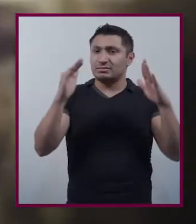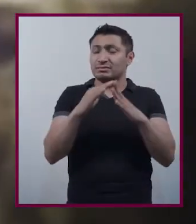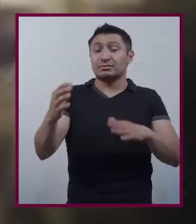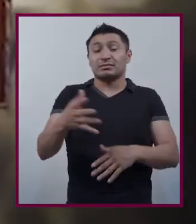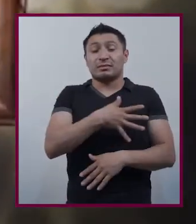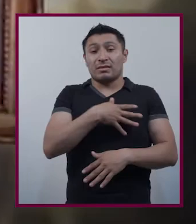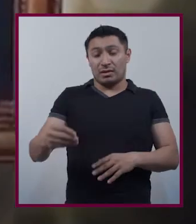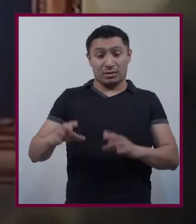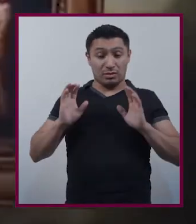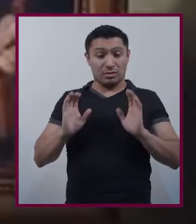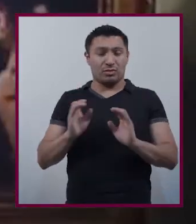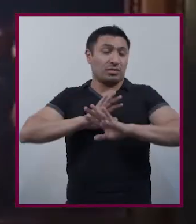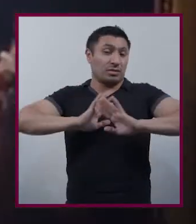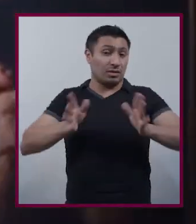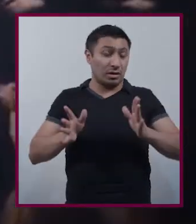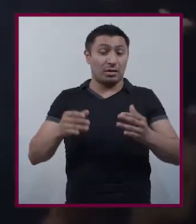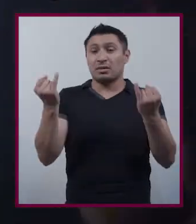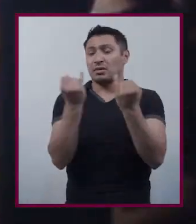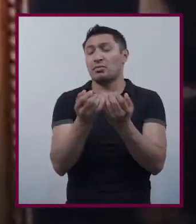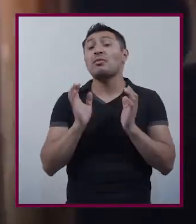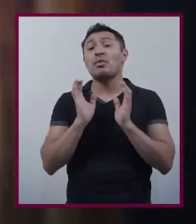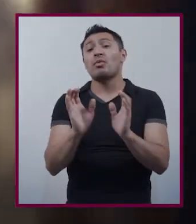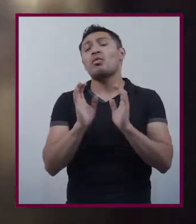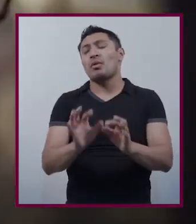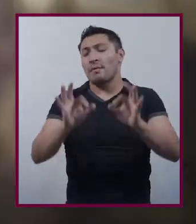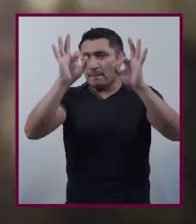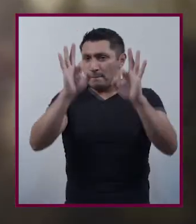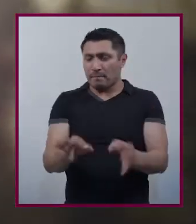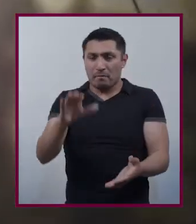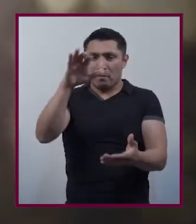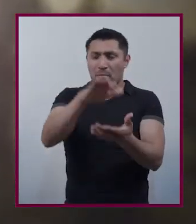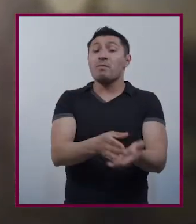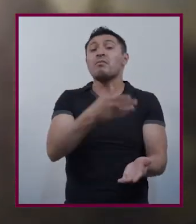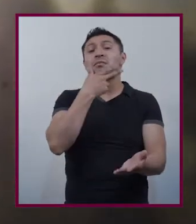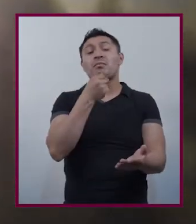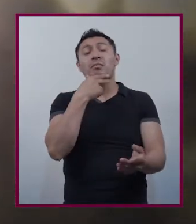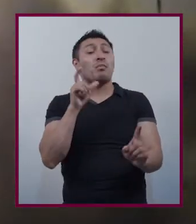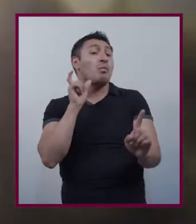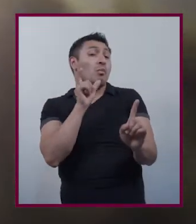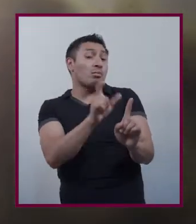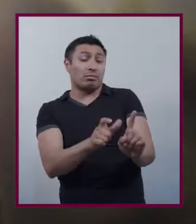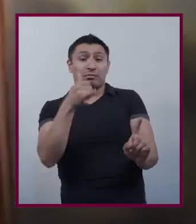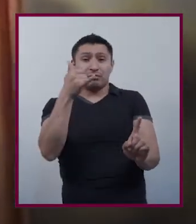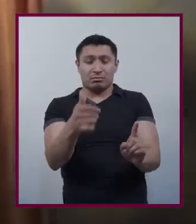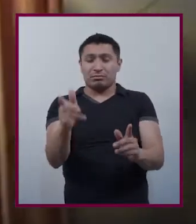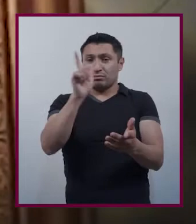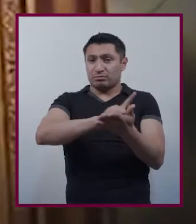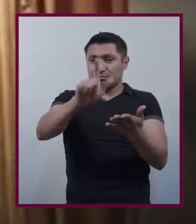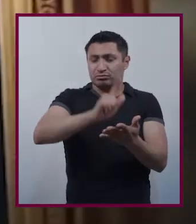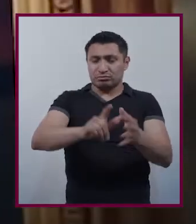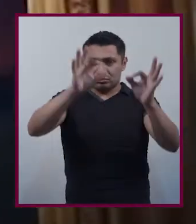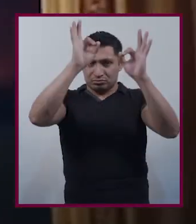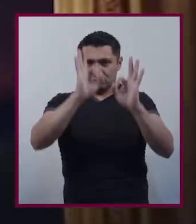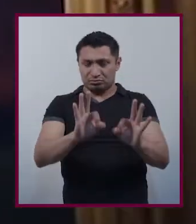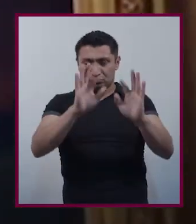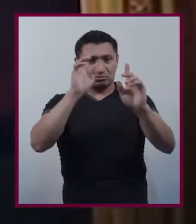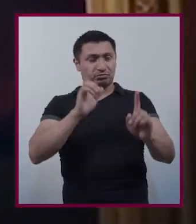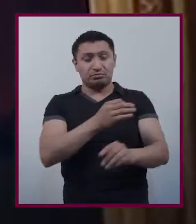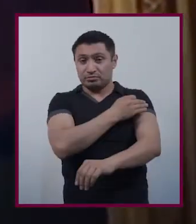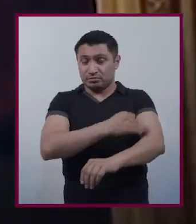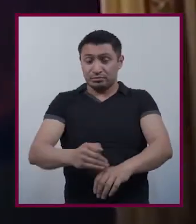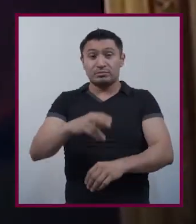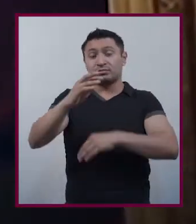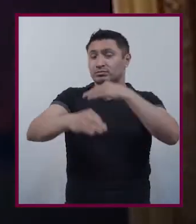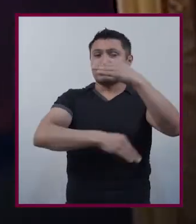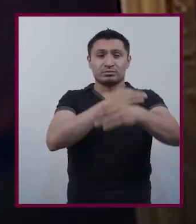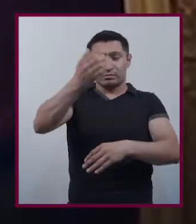sus hijos, así como de cuidar devotamente a su marido y de mantener limpio su honor. Y bueno, todos los